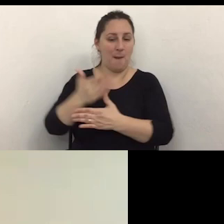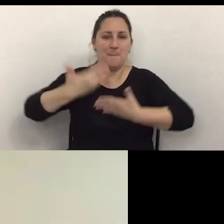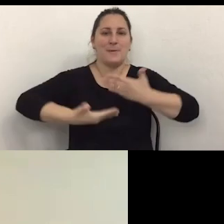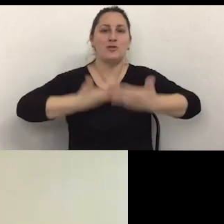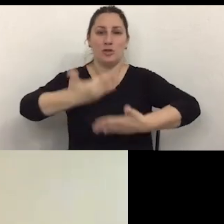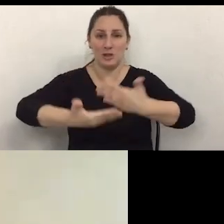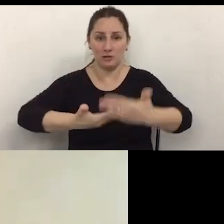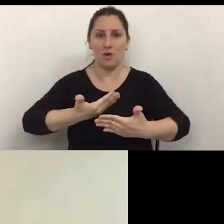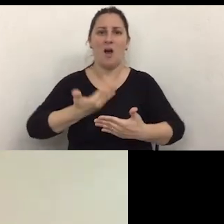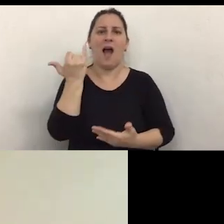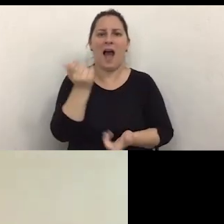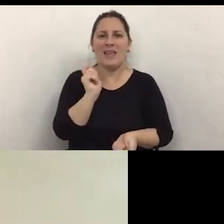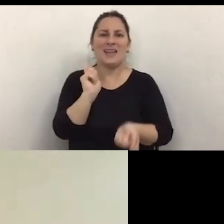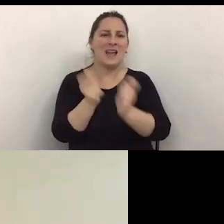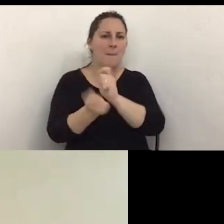en el curso del proceso.